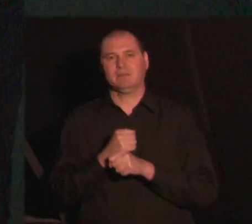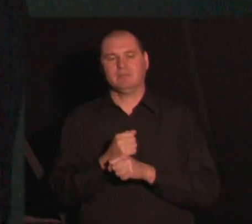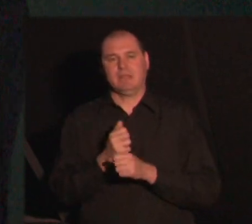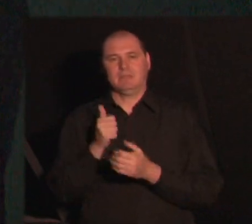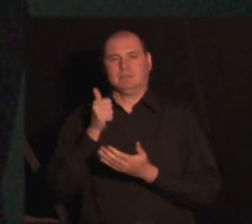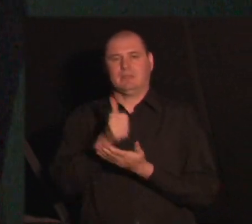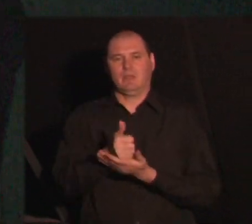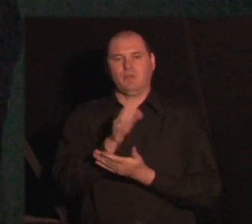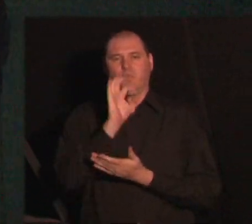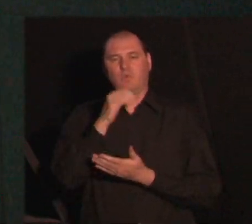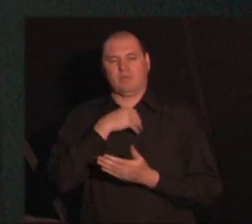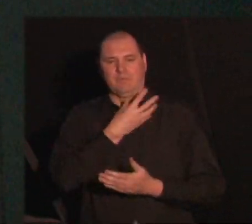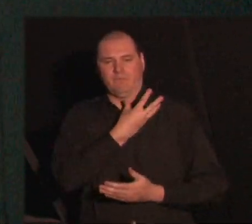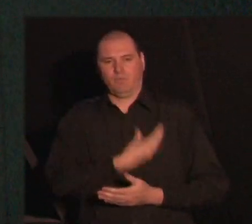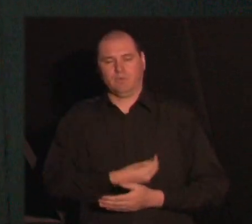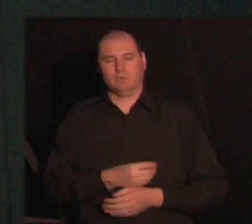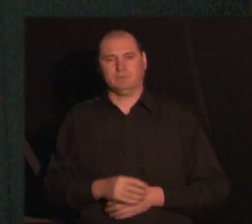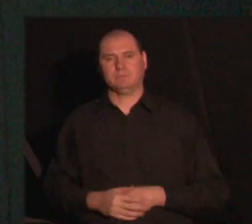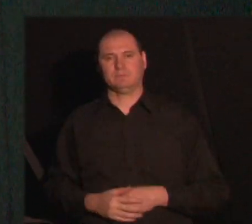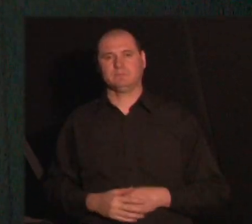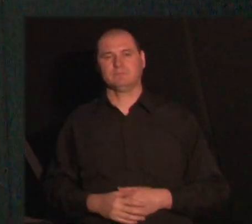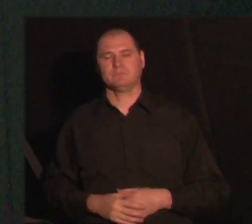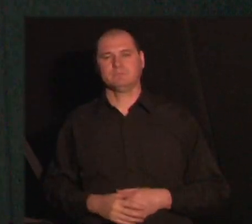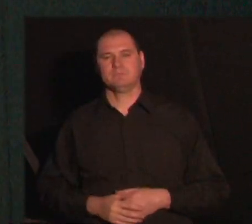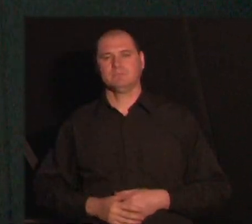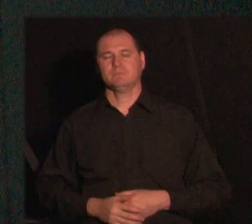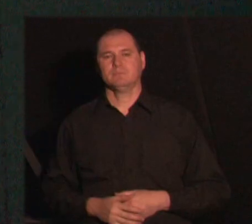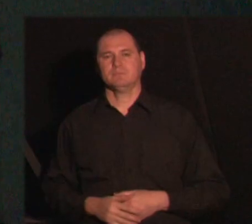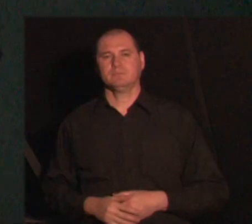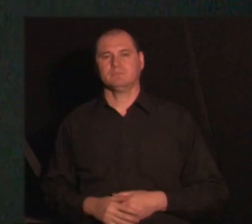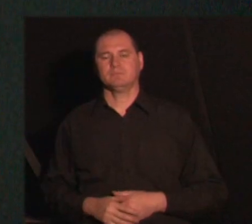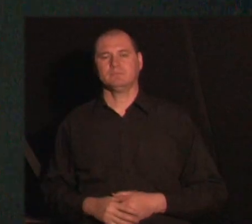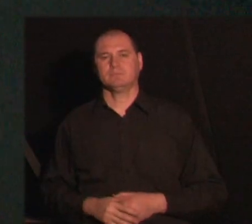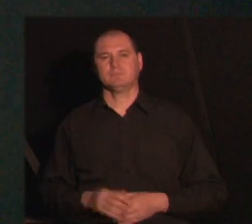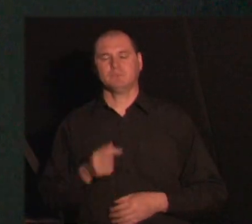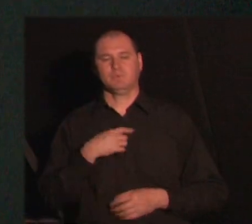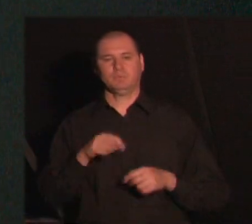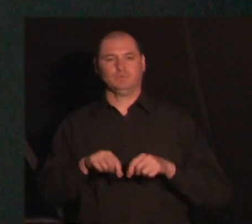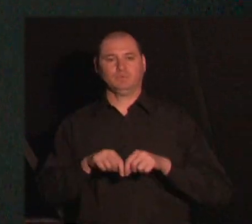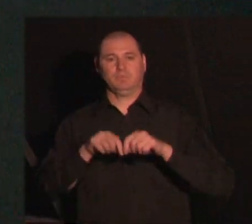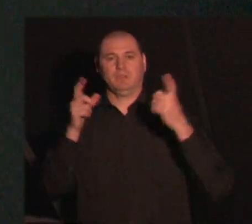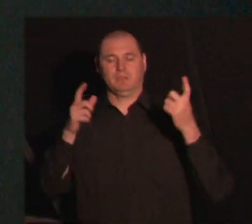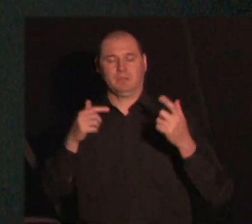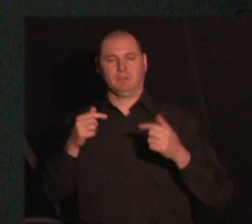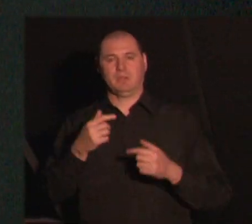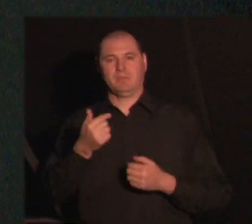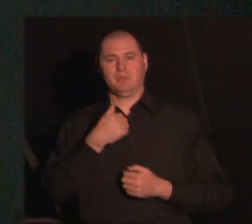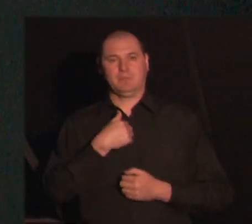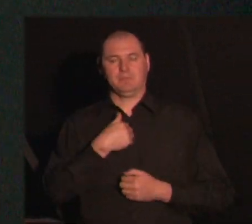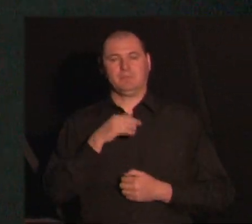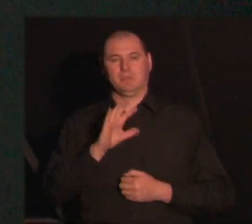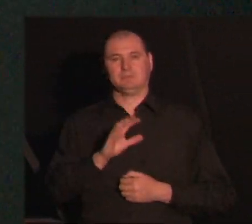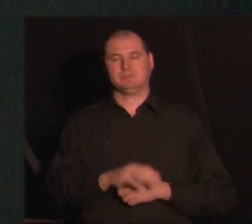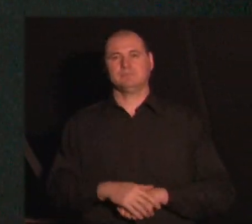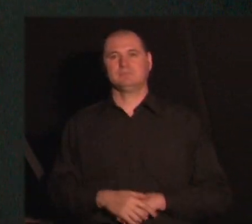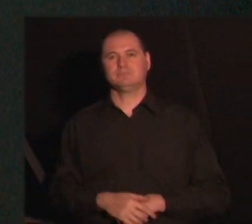ahí y no rendirnos. Realmente unas historias que me sorprendieron hasta a mí, porque la vida creo que es así luego,